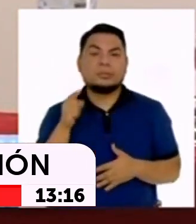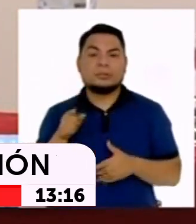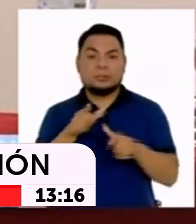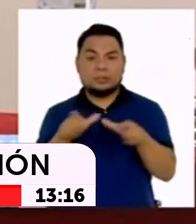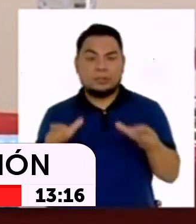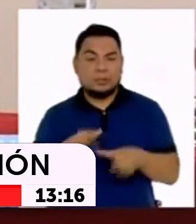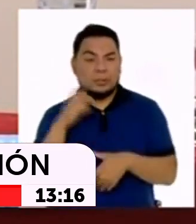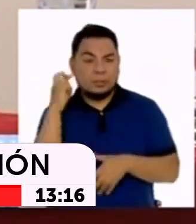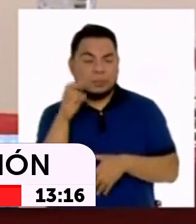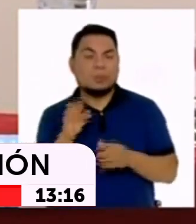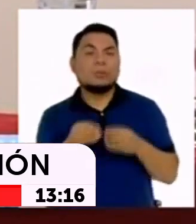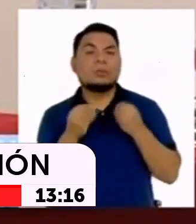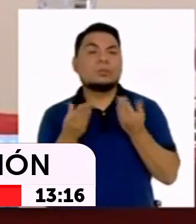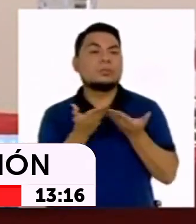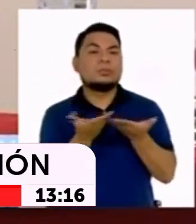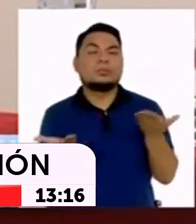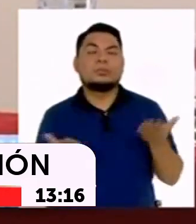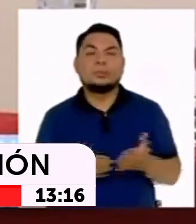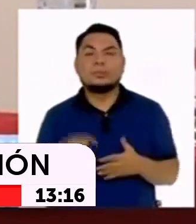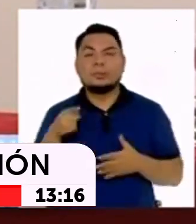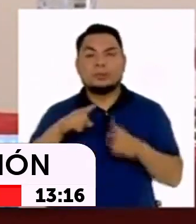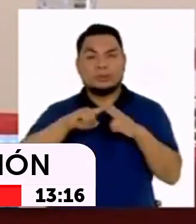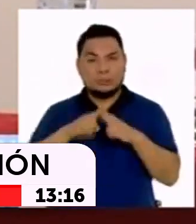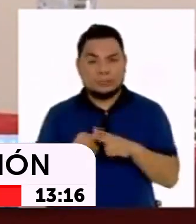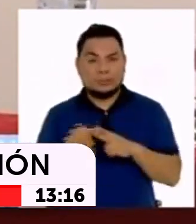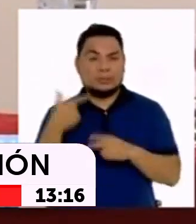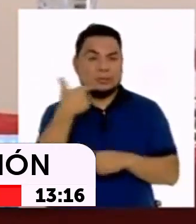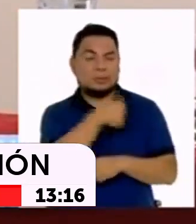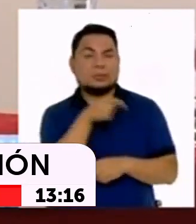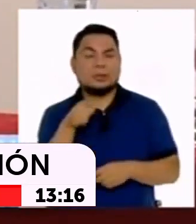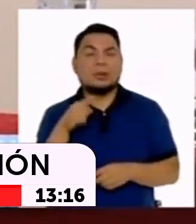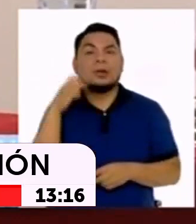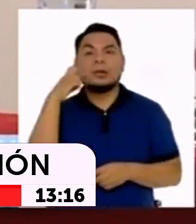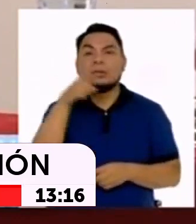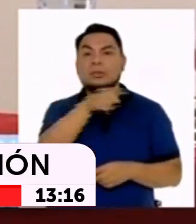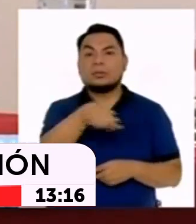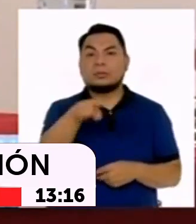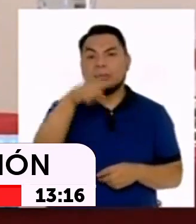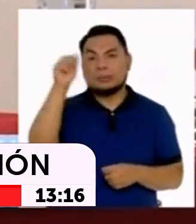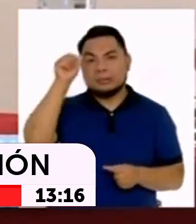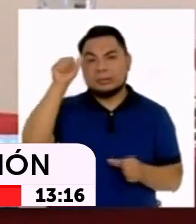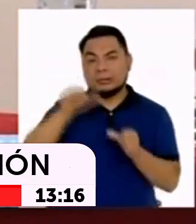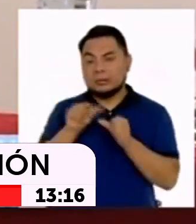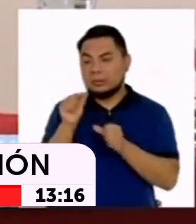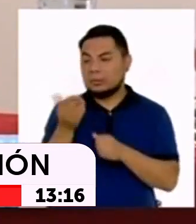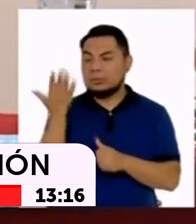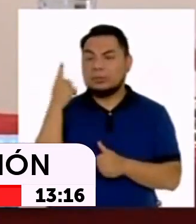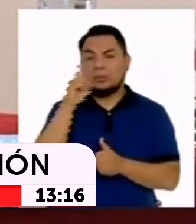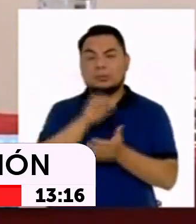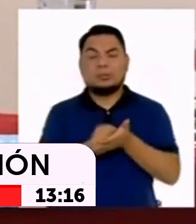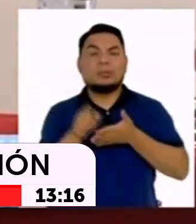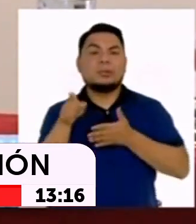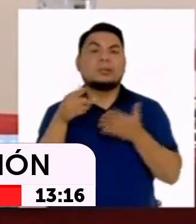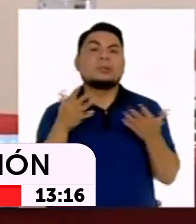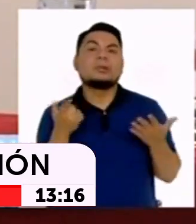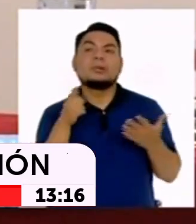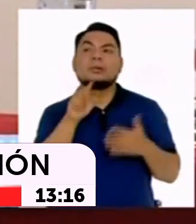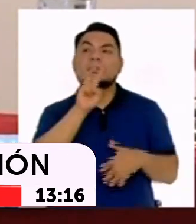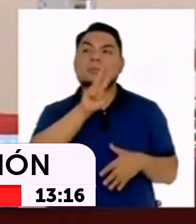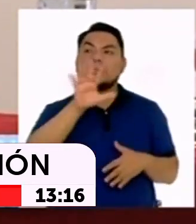Puno y por cómo empezó la vacunación de Puno, que ustedes recordarán que hace poco más de un mes estaban en